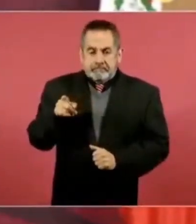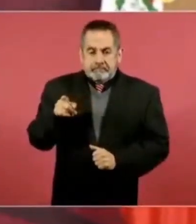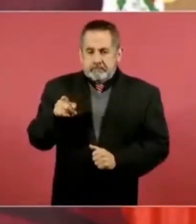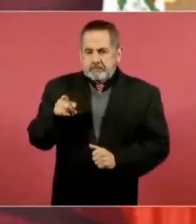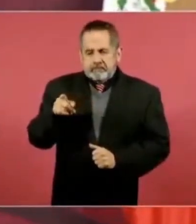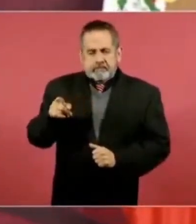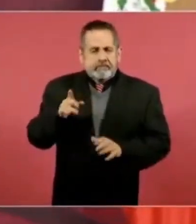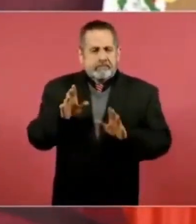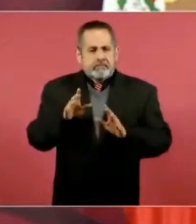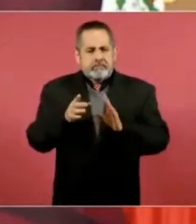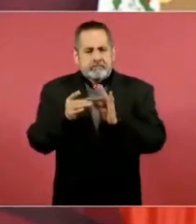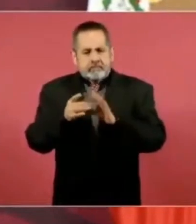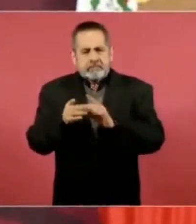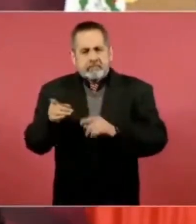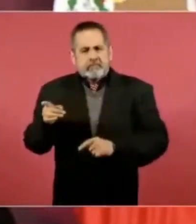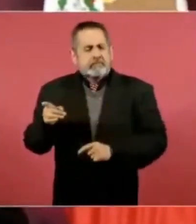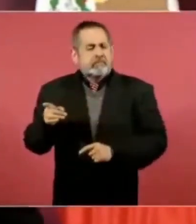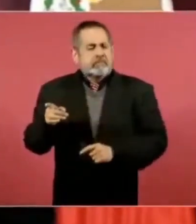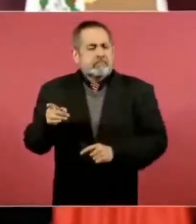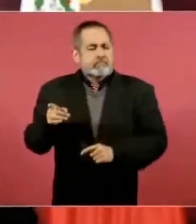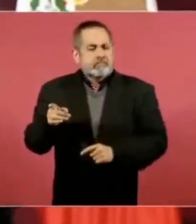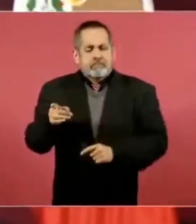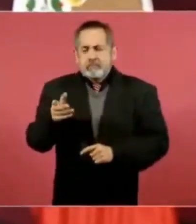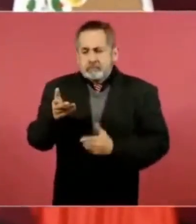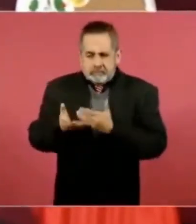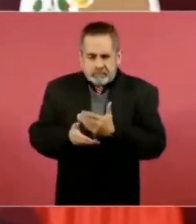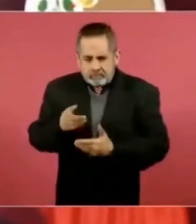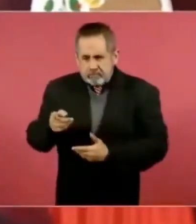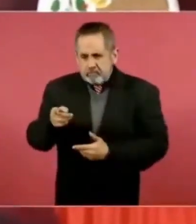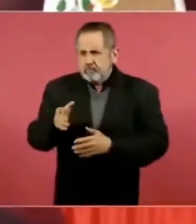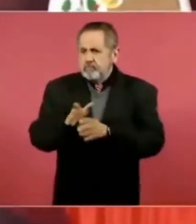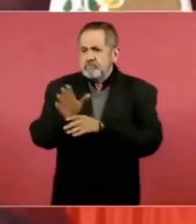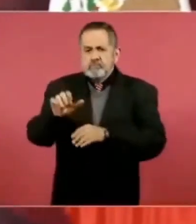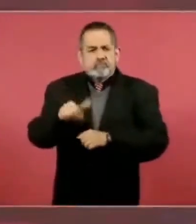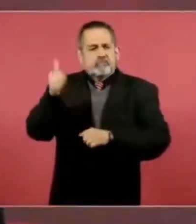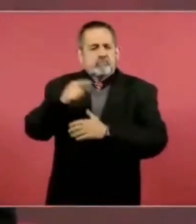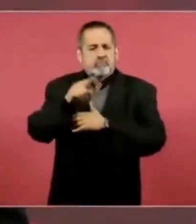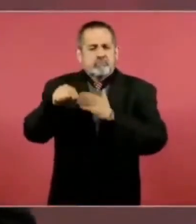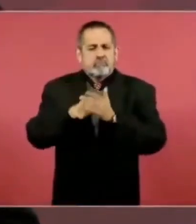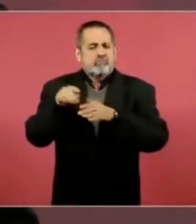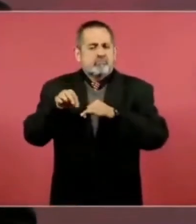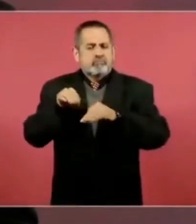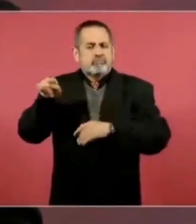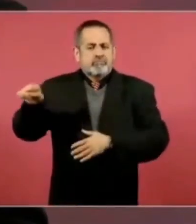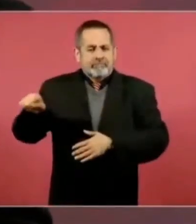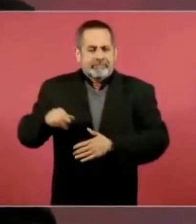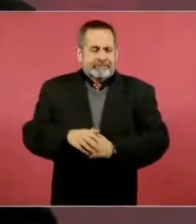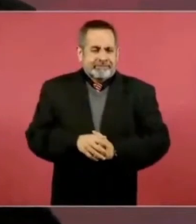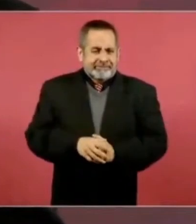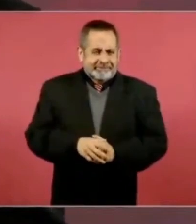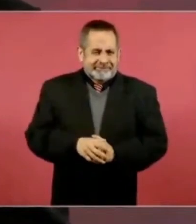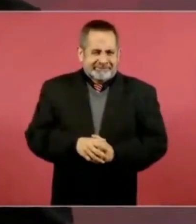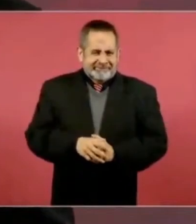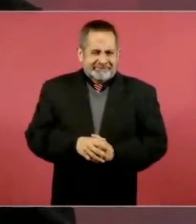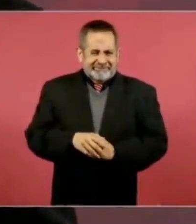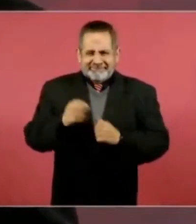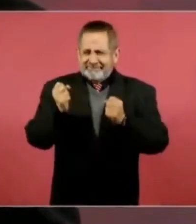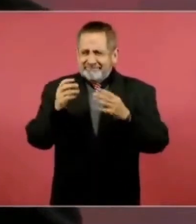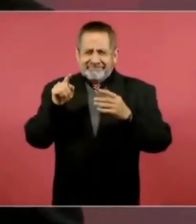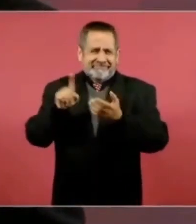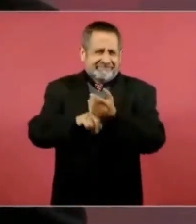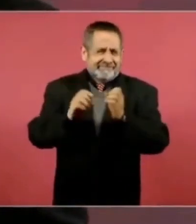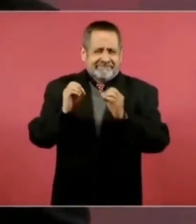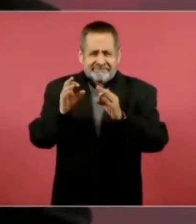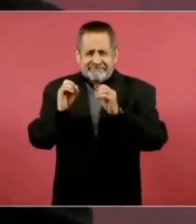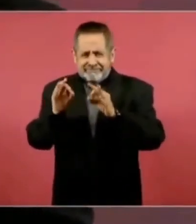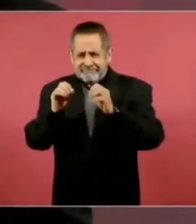dicen, ah, ofrece otras, como crearon tantos aparatos